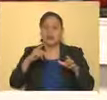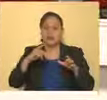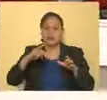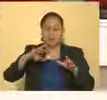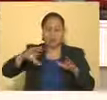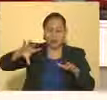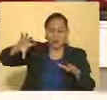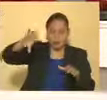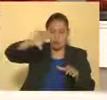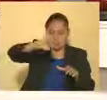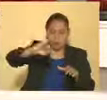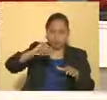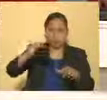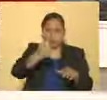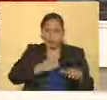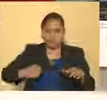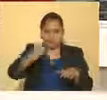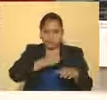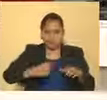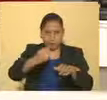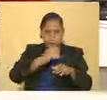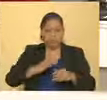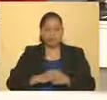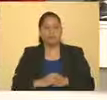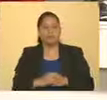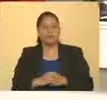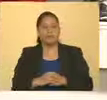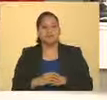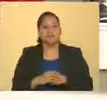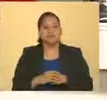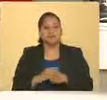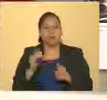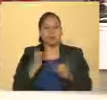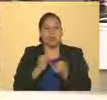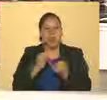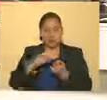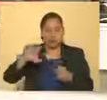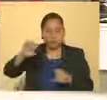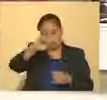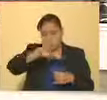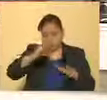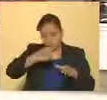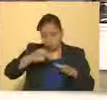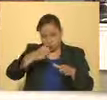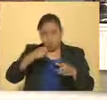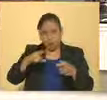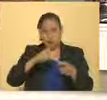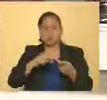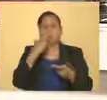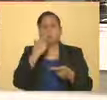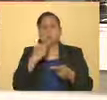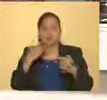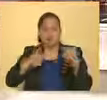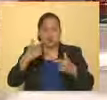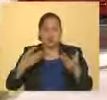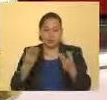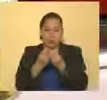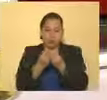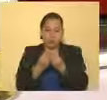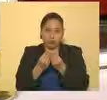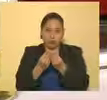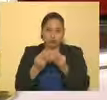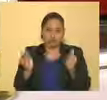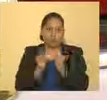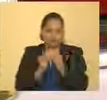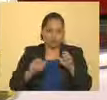batir. Sí. Y también vamos a ponerle nuestro dulce de leche.